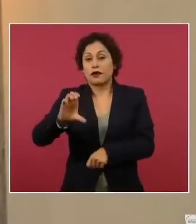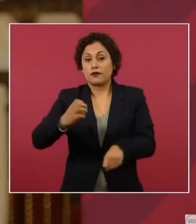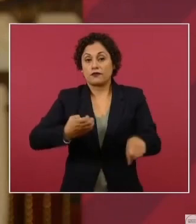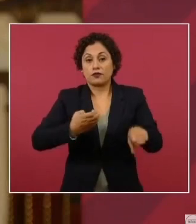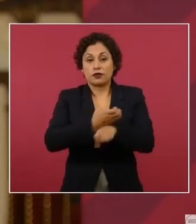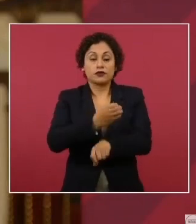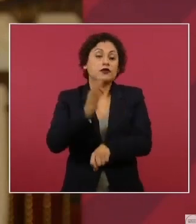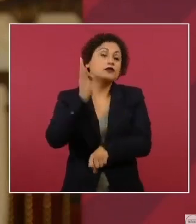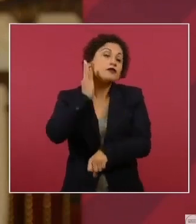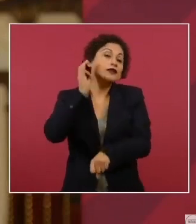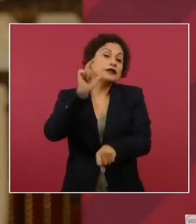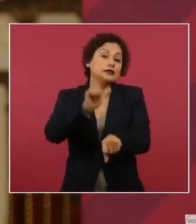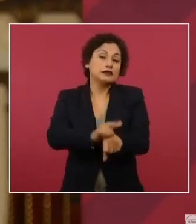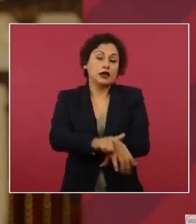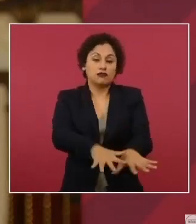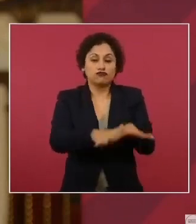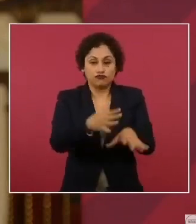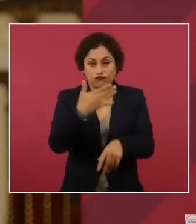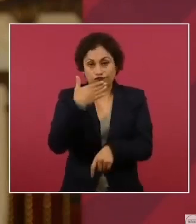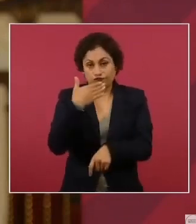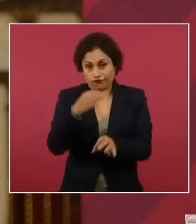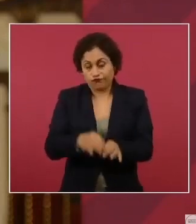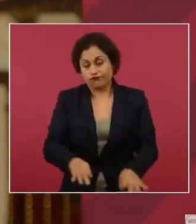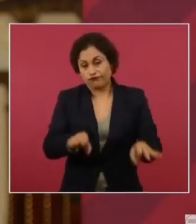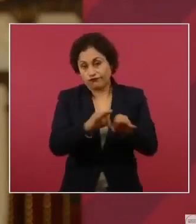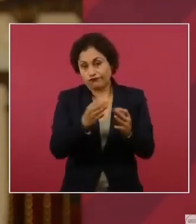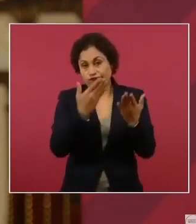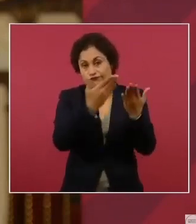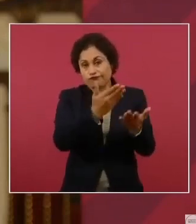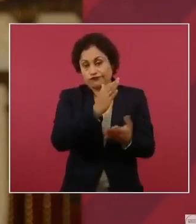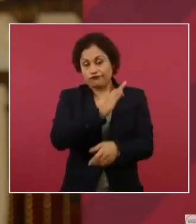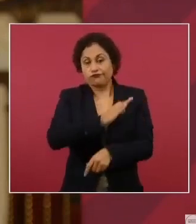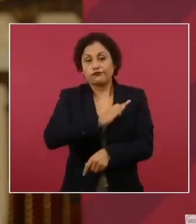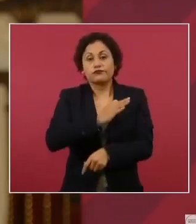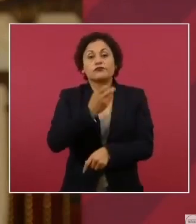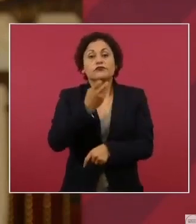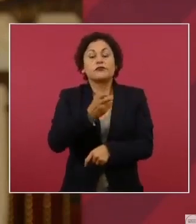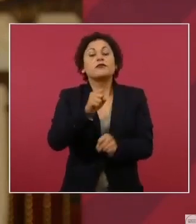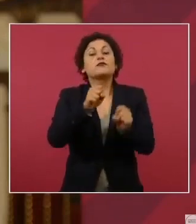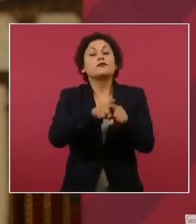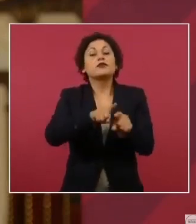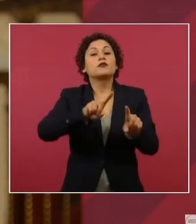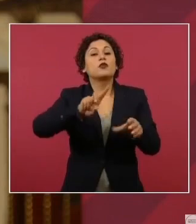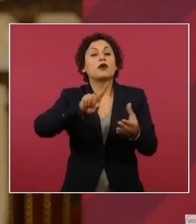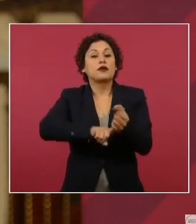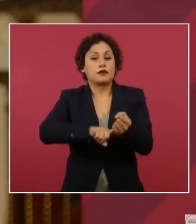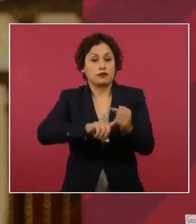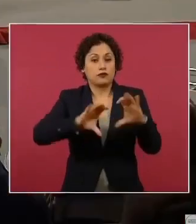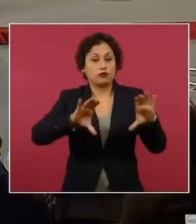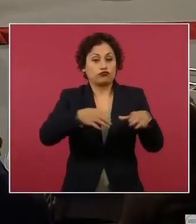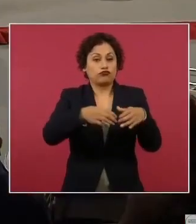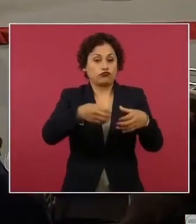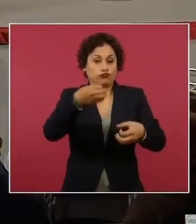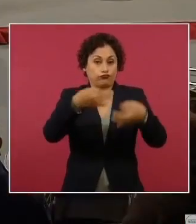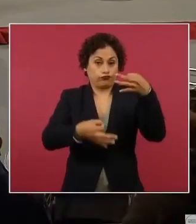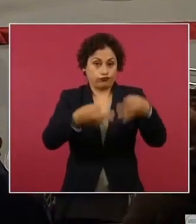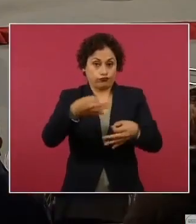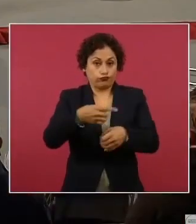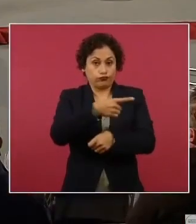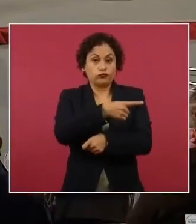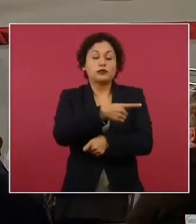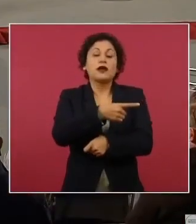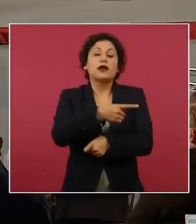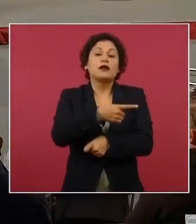interinstitucional del gobierno federal y, desde luego, también a los jueces y Tribunal Superior de Justicia de Baja California.